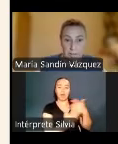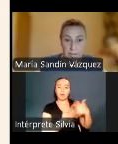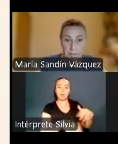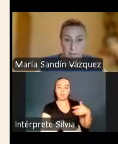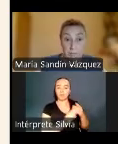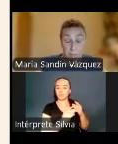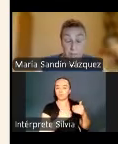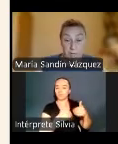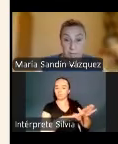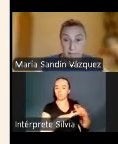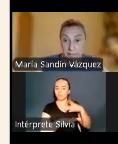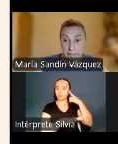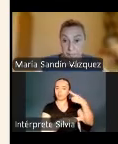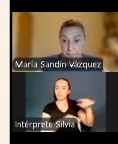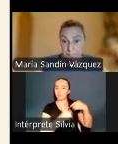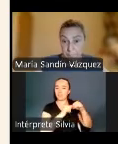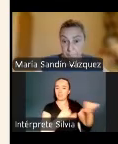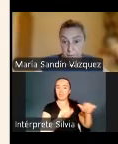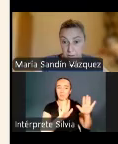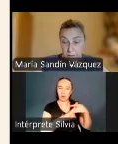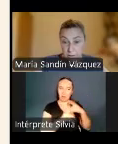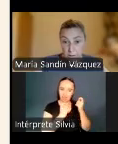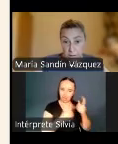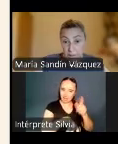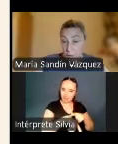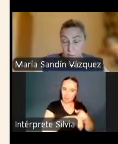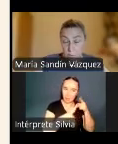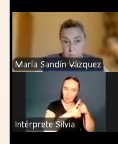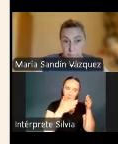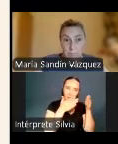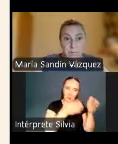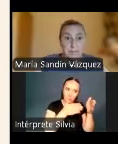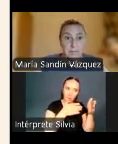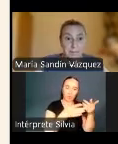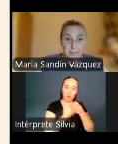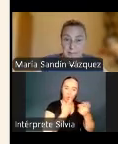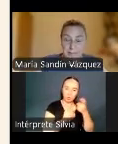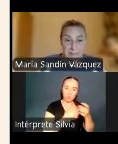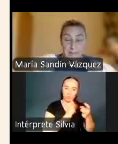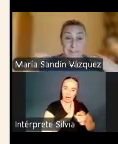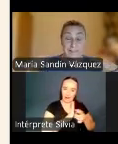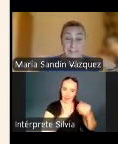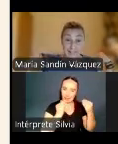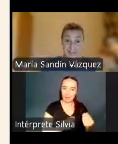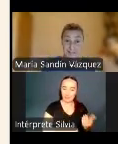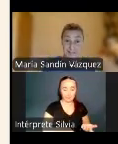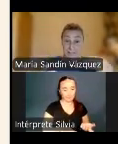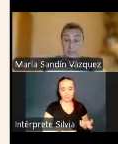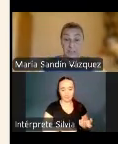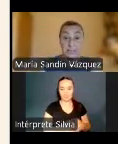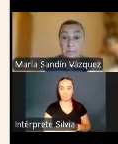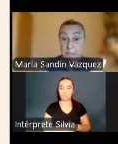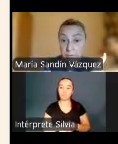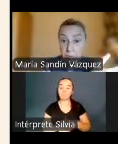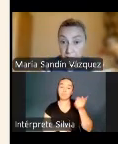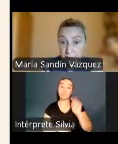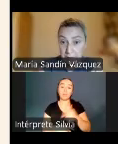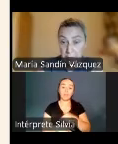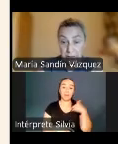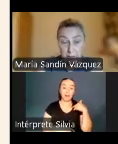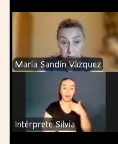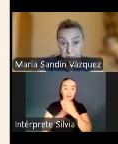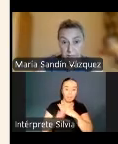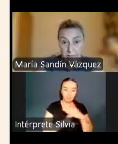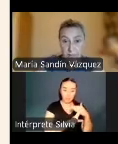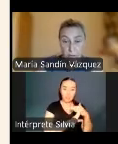una consulta de calidad. Y luego que de manera general y transversal también hay